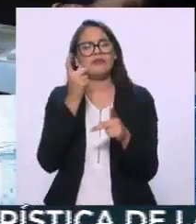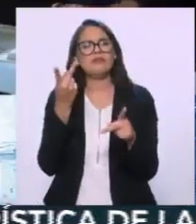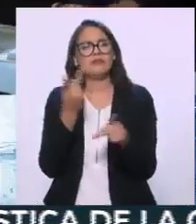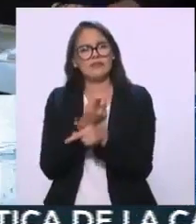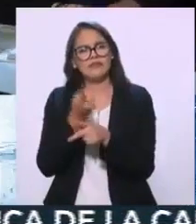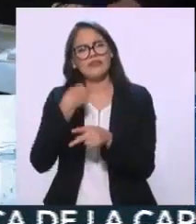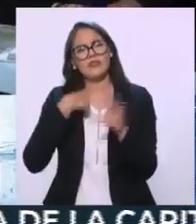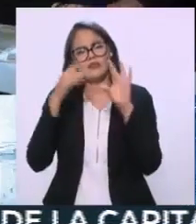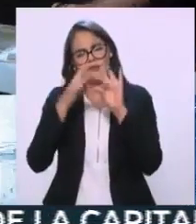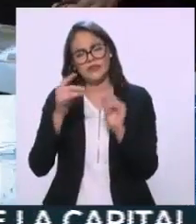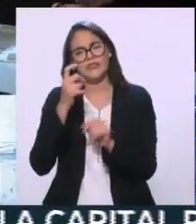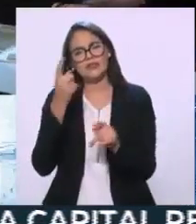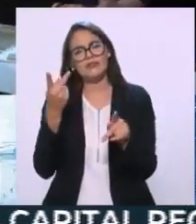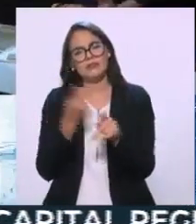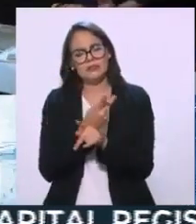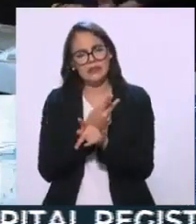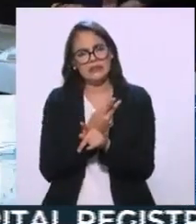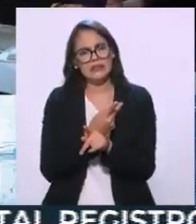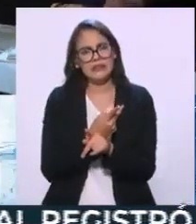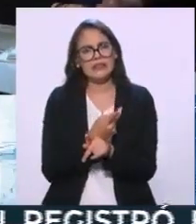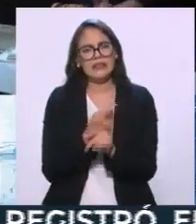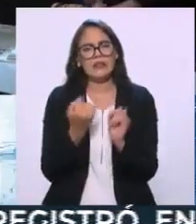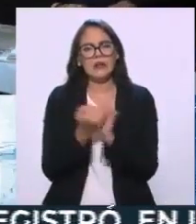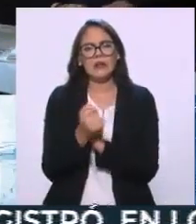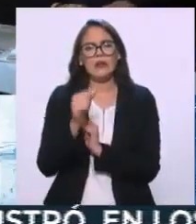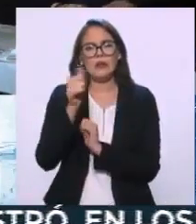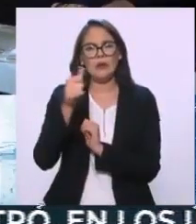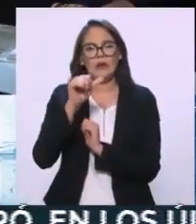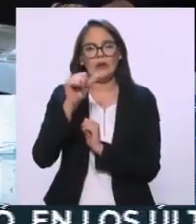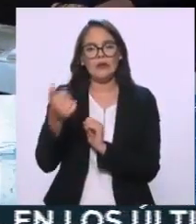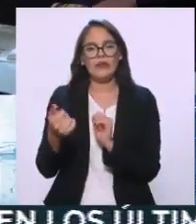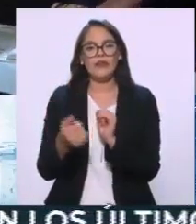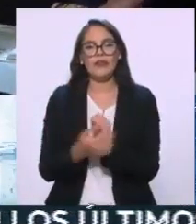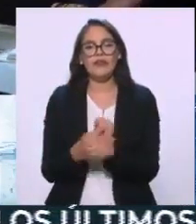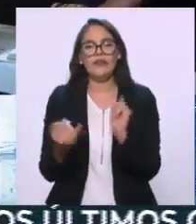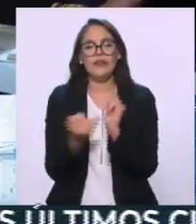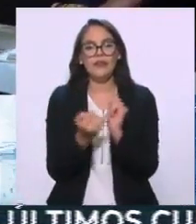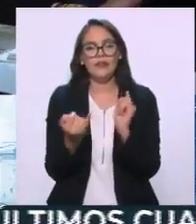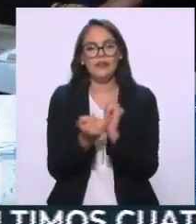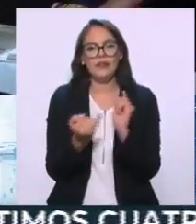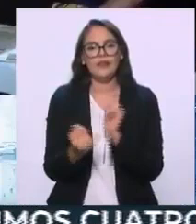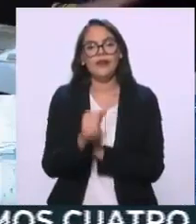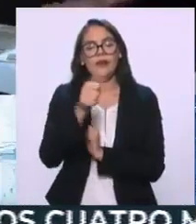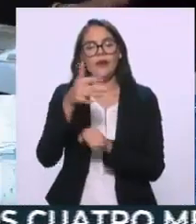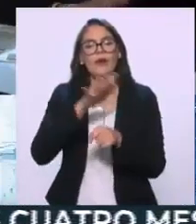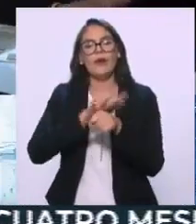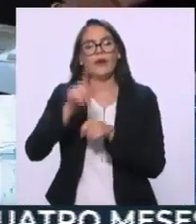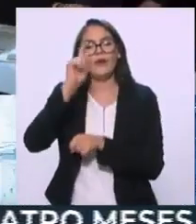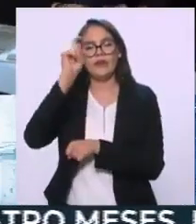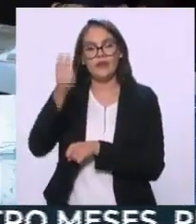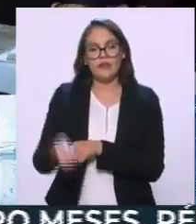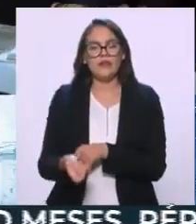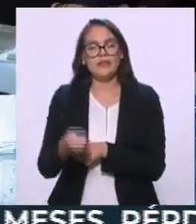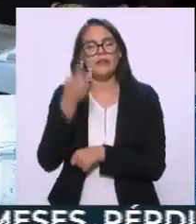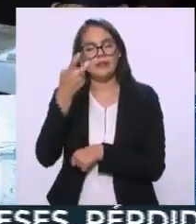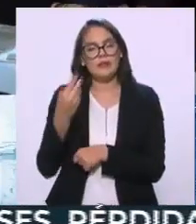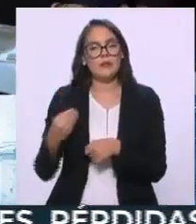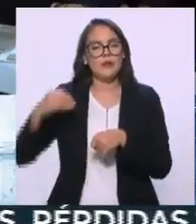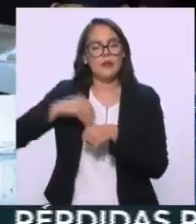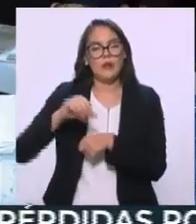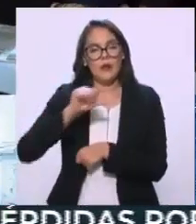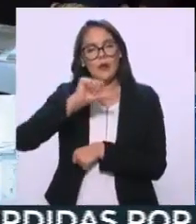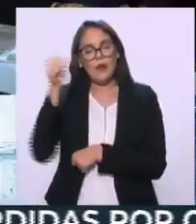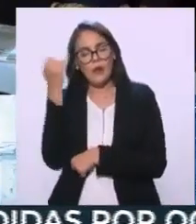de eso, de esas reflexiones urgentes? ¿Cuáles serían los ejes, las claves de lo que se plantea en este espacio,